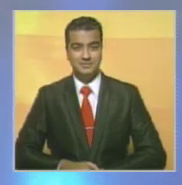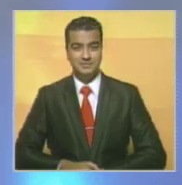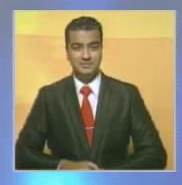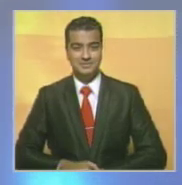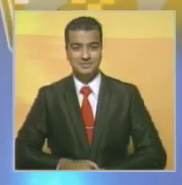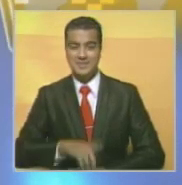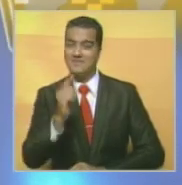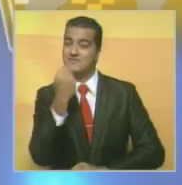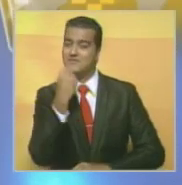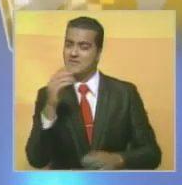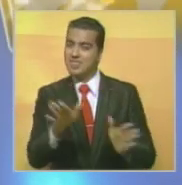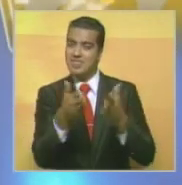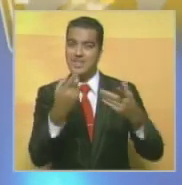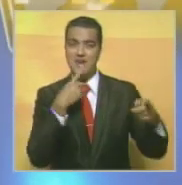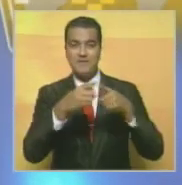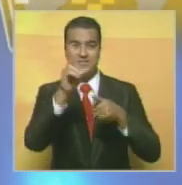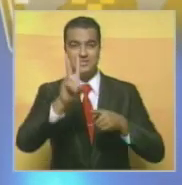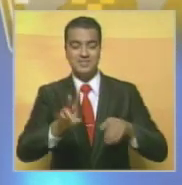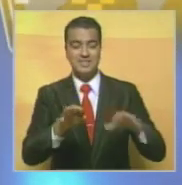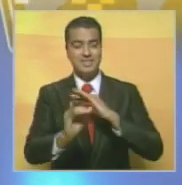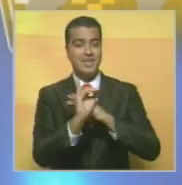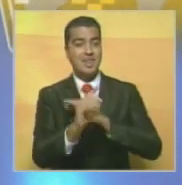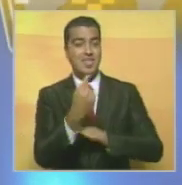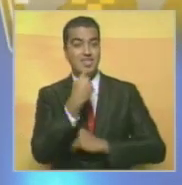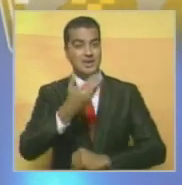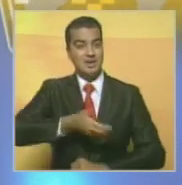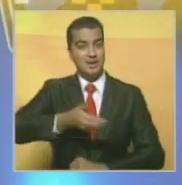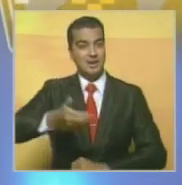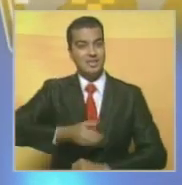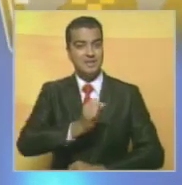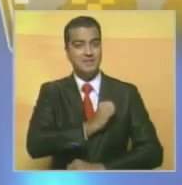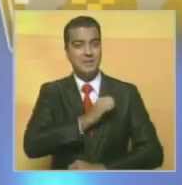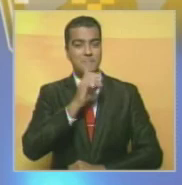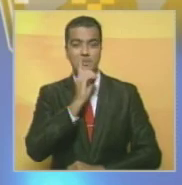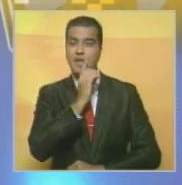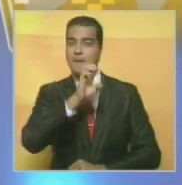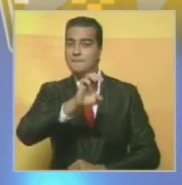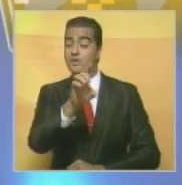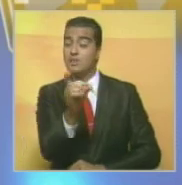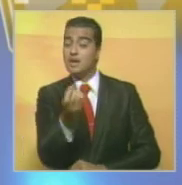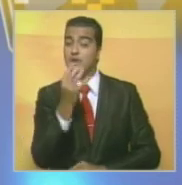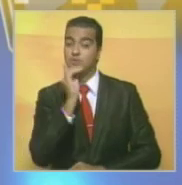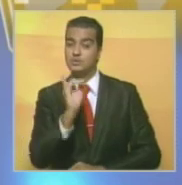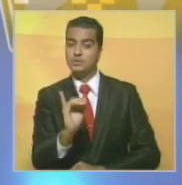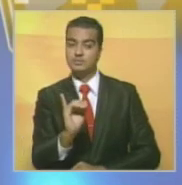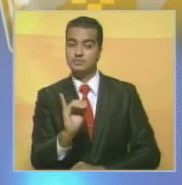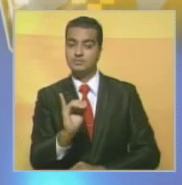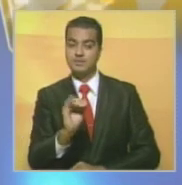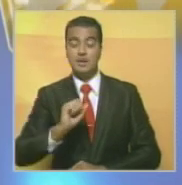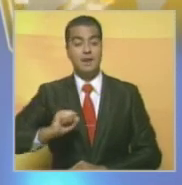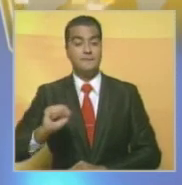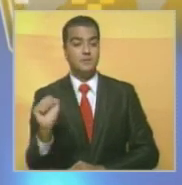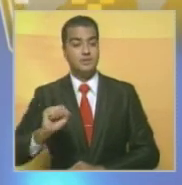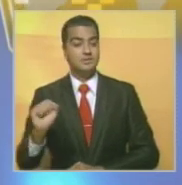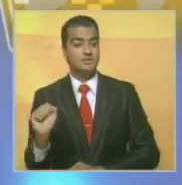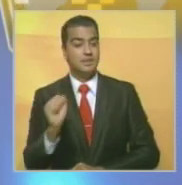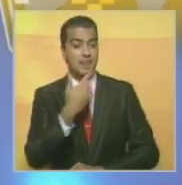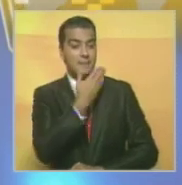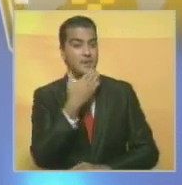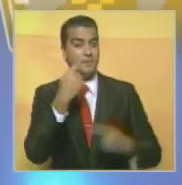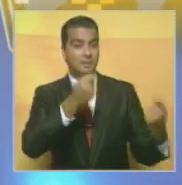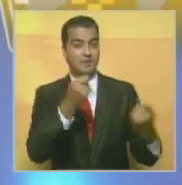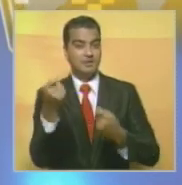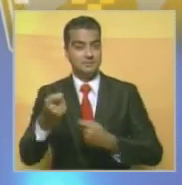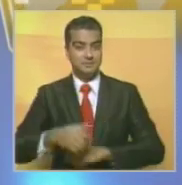Diario Crítico de Venezuela en su página web informó que el alcalde de Chacao, Emilio Graterón, anunció que la policía del municipio es la mejor pagada